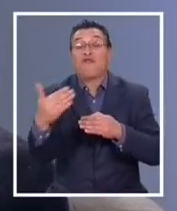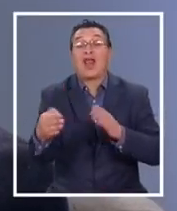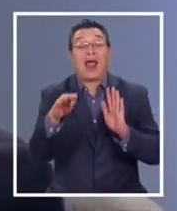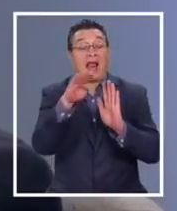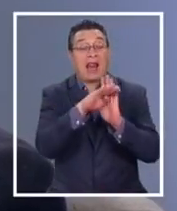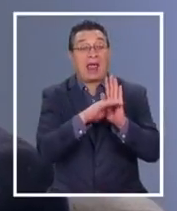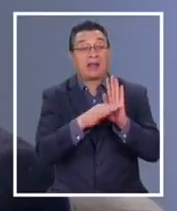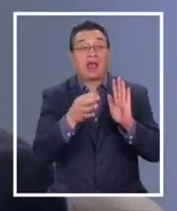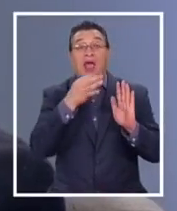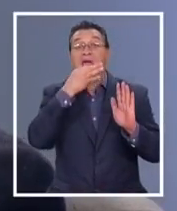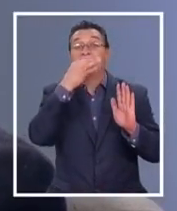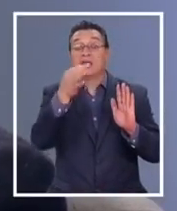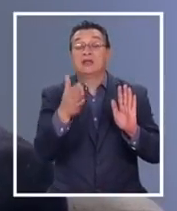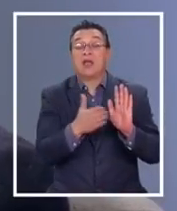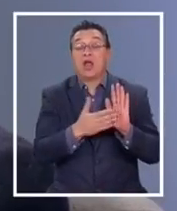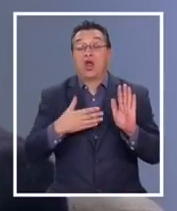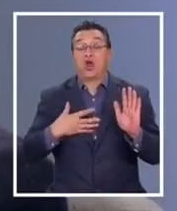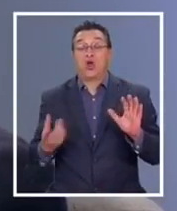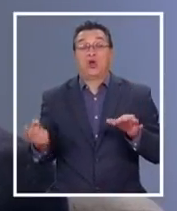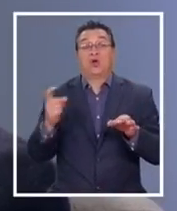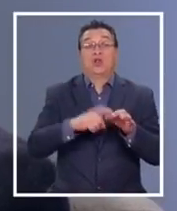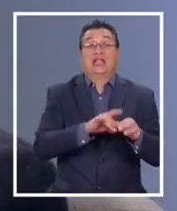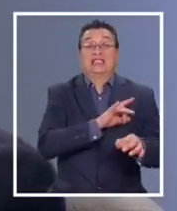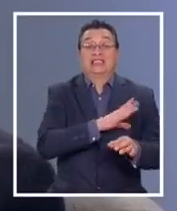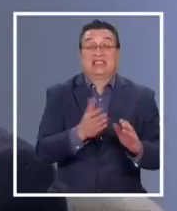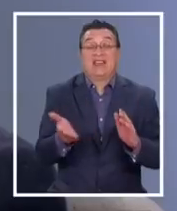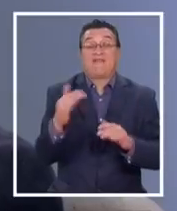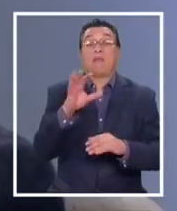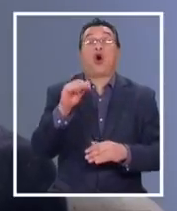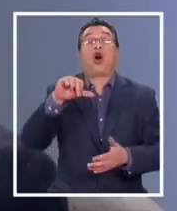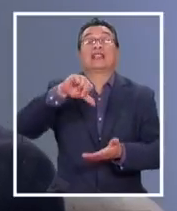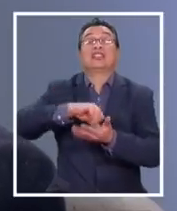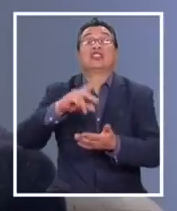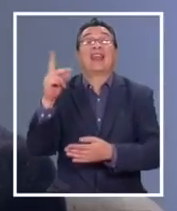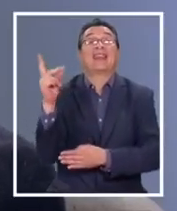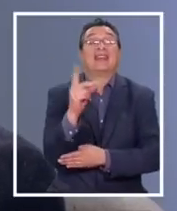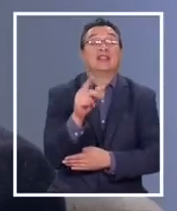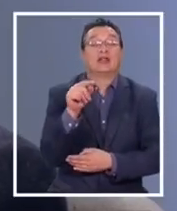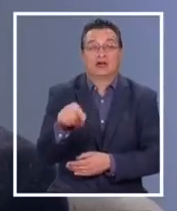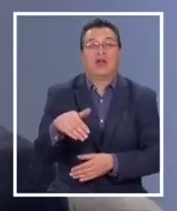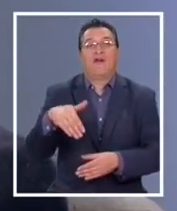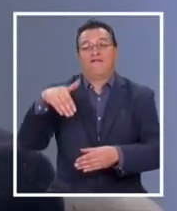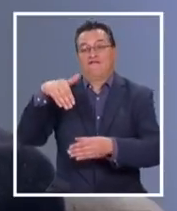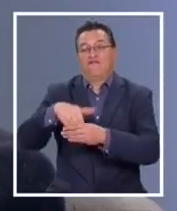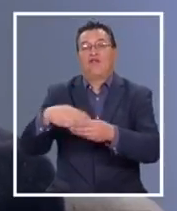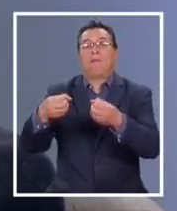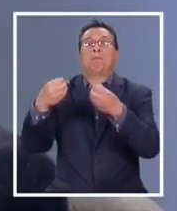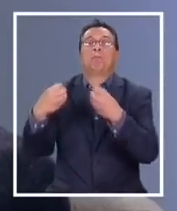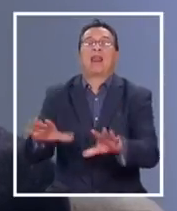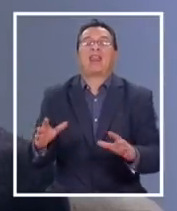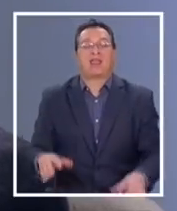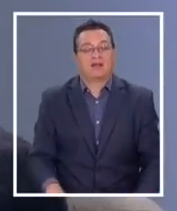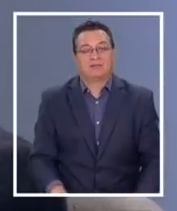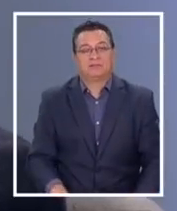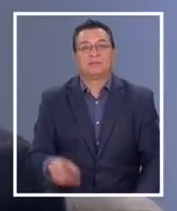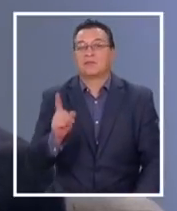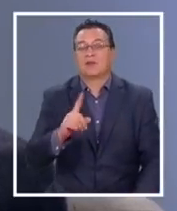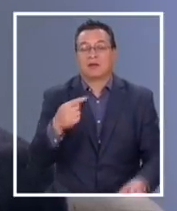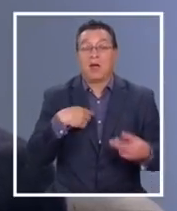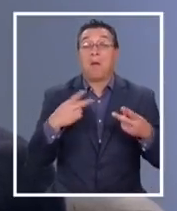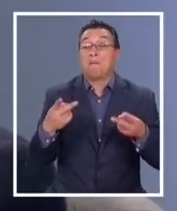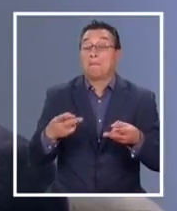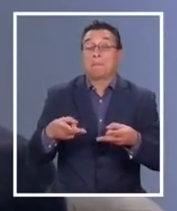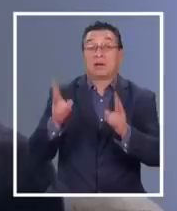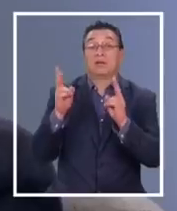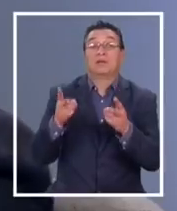dicen representar al sector miedo. De Chile Vamos a la centroderecha es votar el voto. Es que